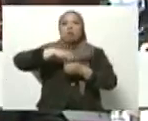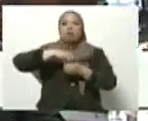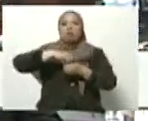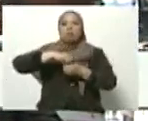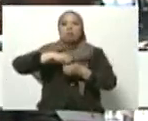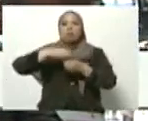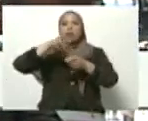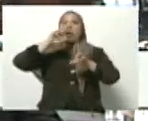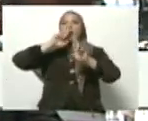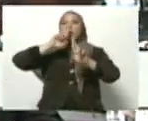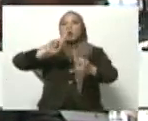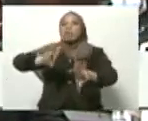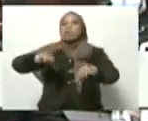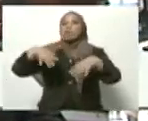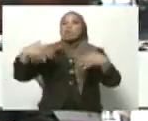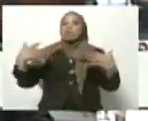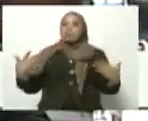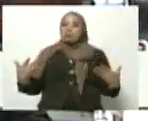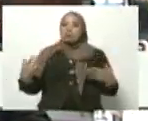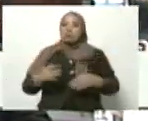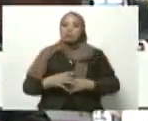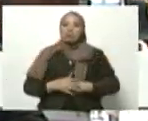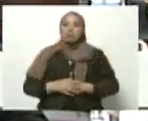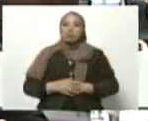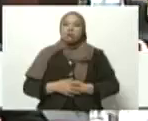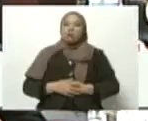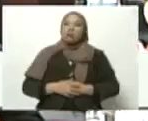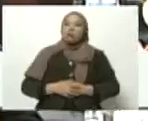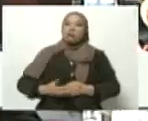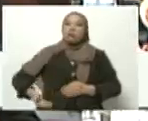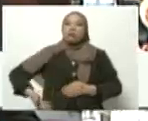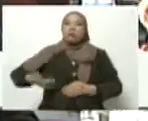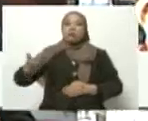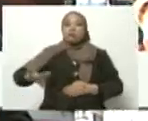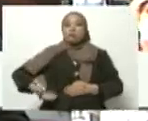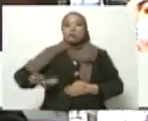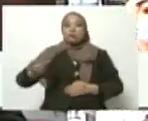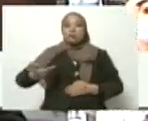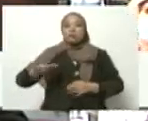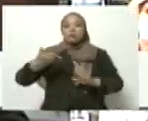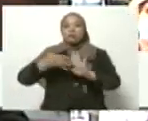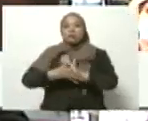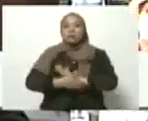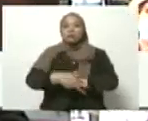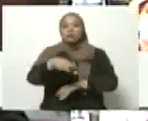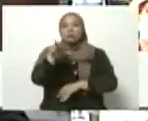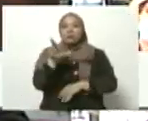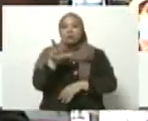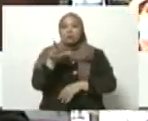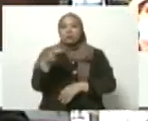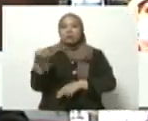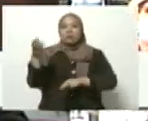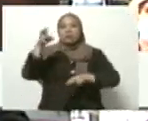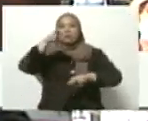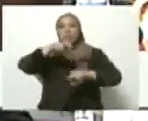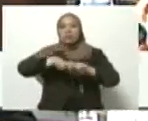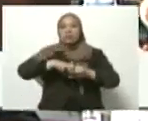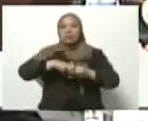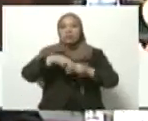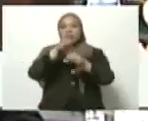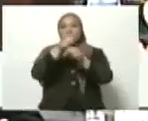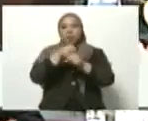qué respondía? Creo que es importante que en el imaginario de los venezolanos no se nos